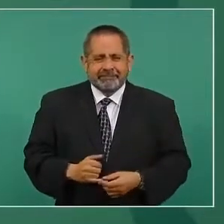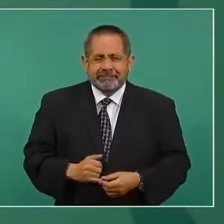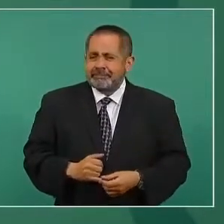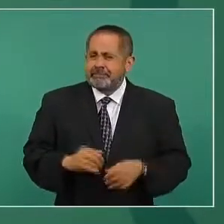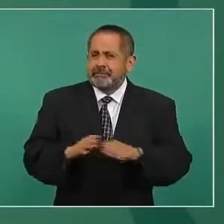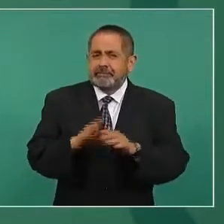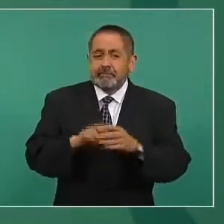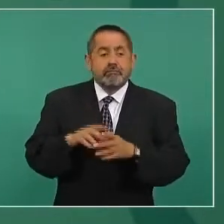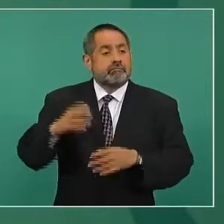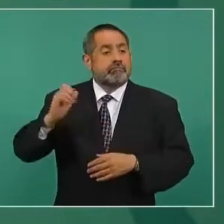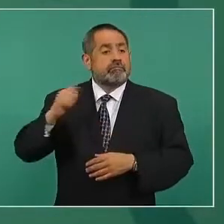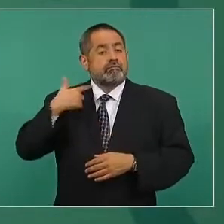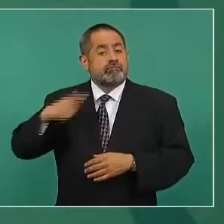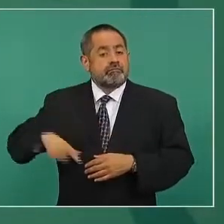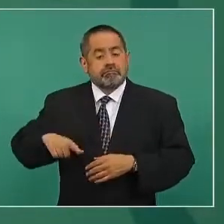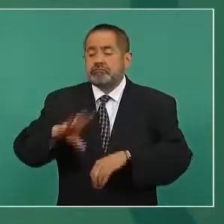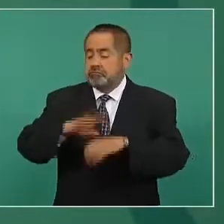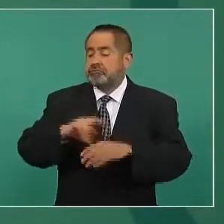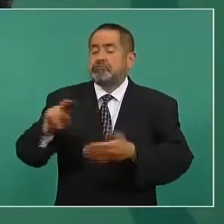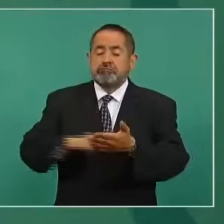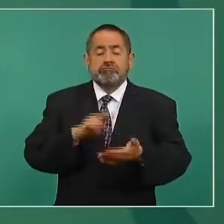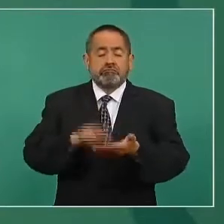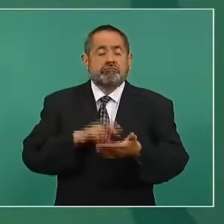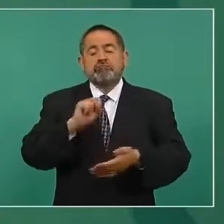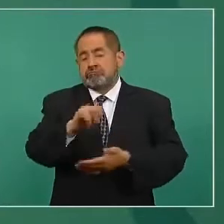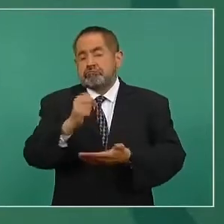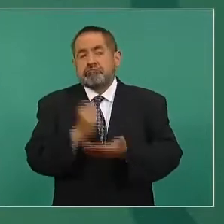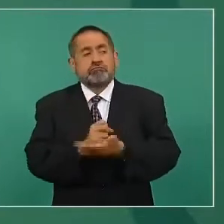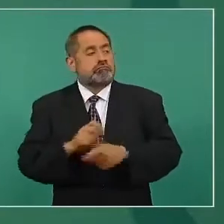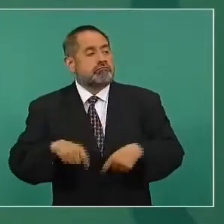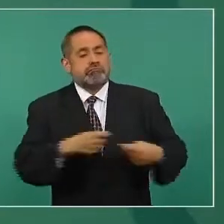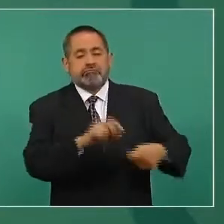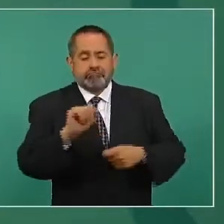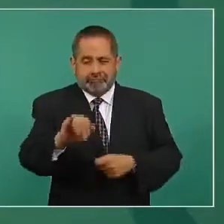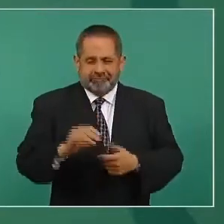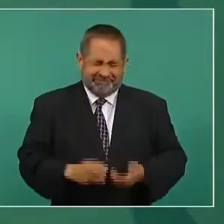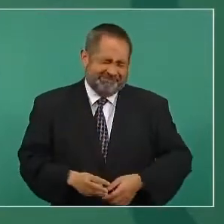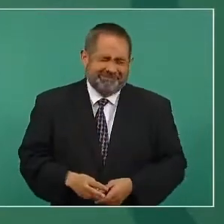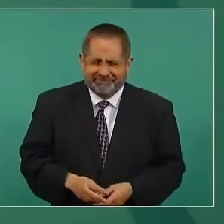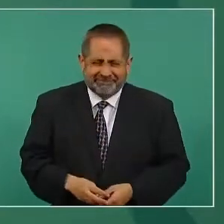¿cómo autorizan eso? No hay